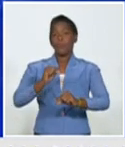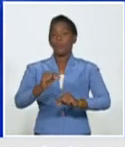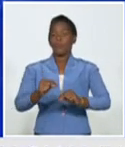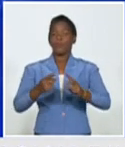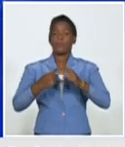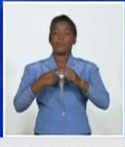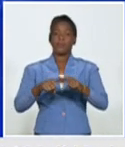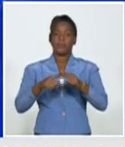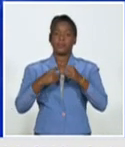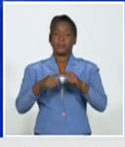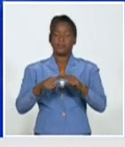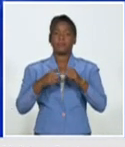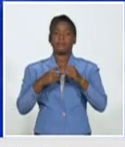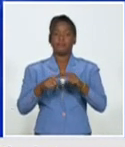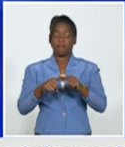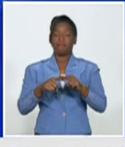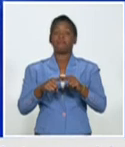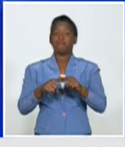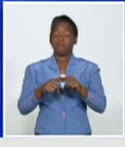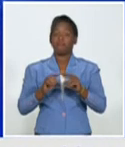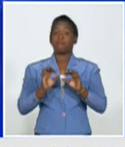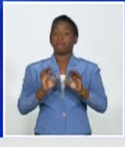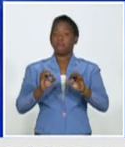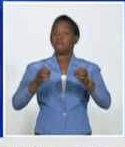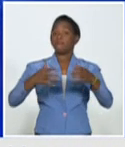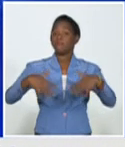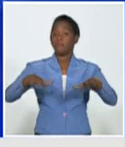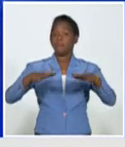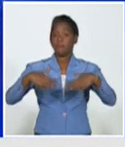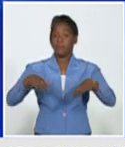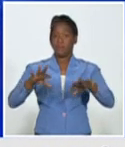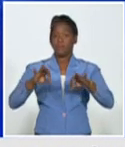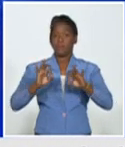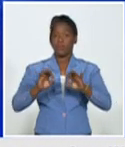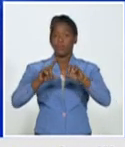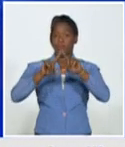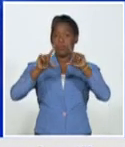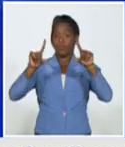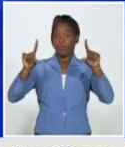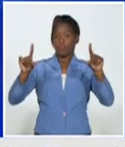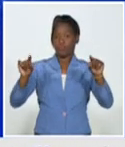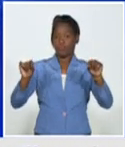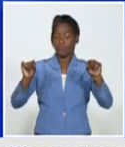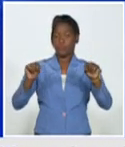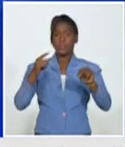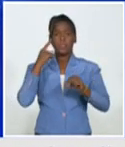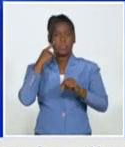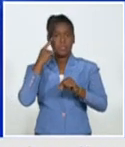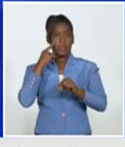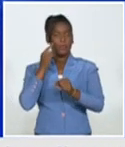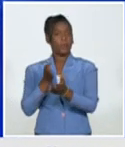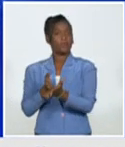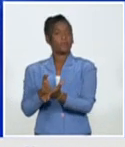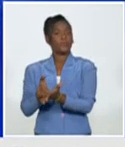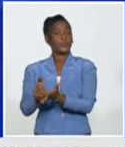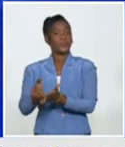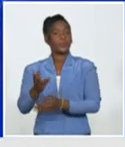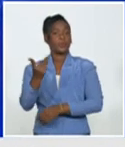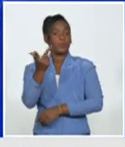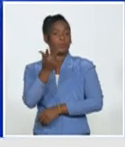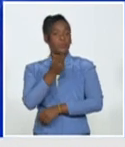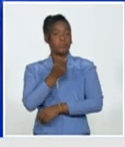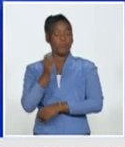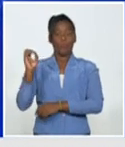que todavía realmente el efecto de la vacuna, aunque va avanzando, como bien tú dices,